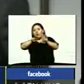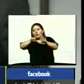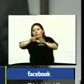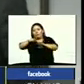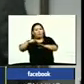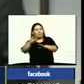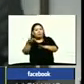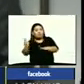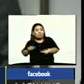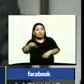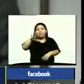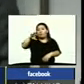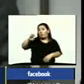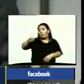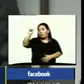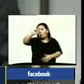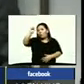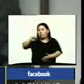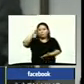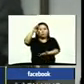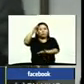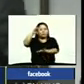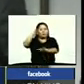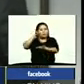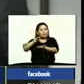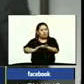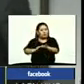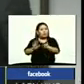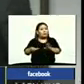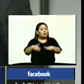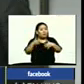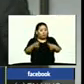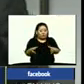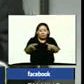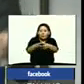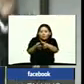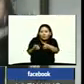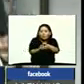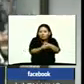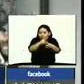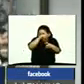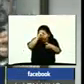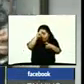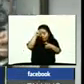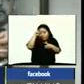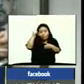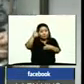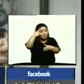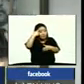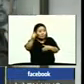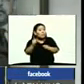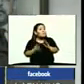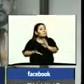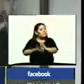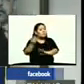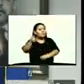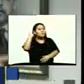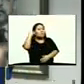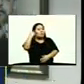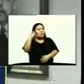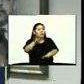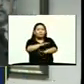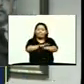% de los recursos se reducen en el Organismo de Inteligencia del Estado, pero más importante aún es que se